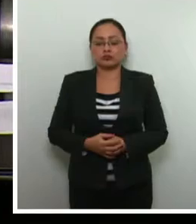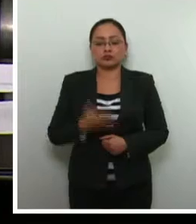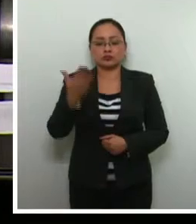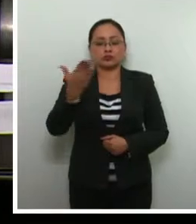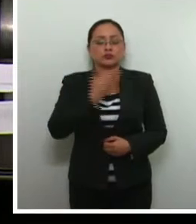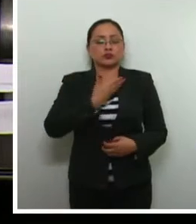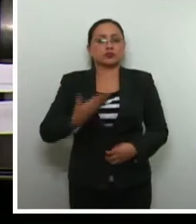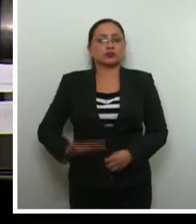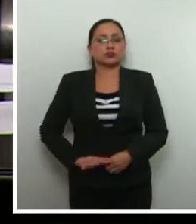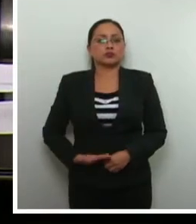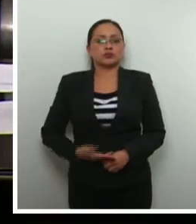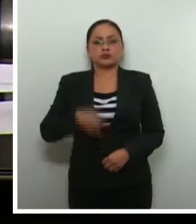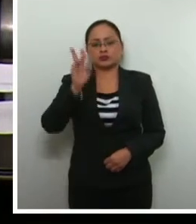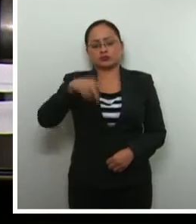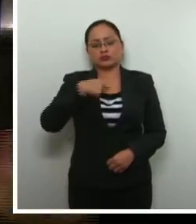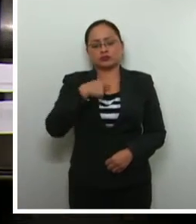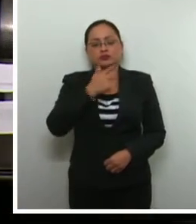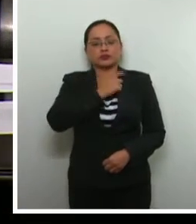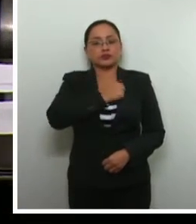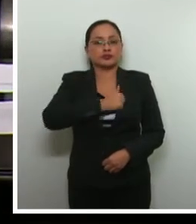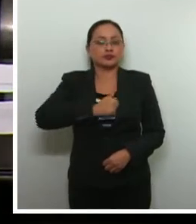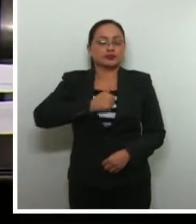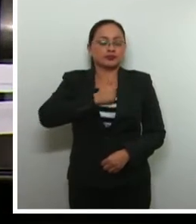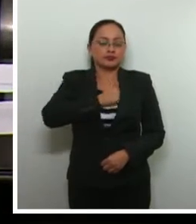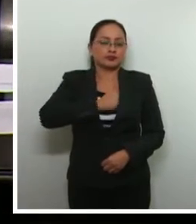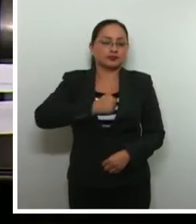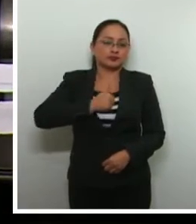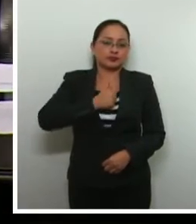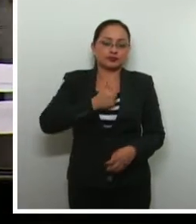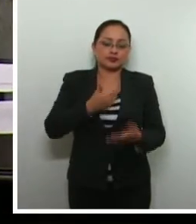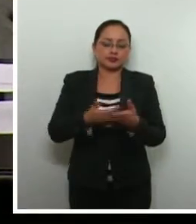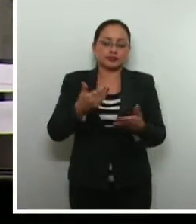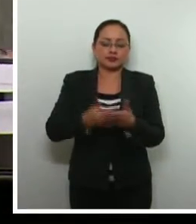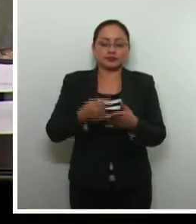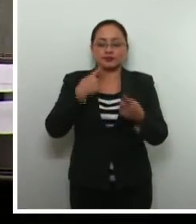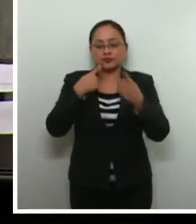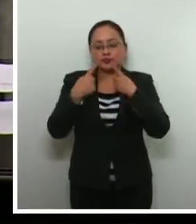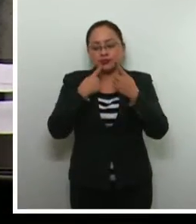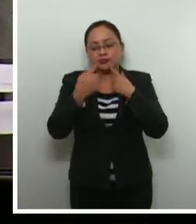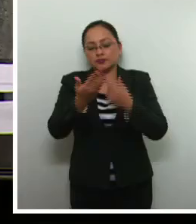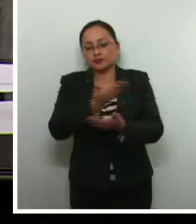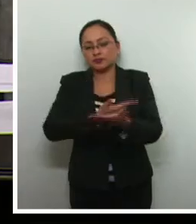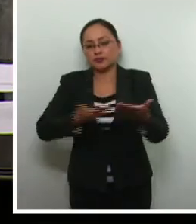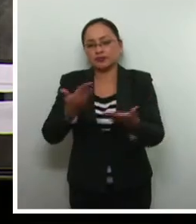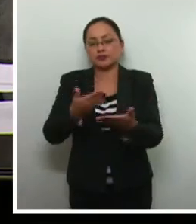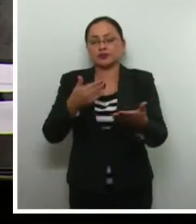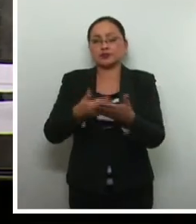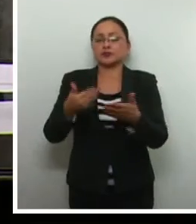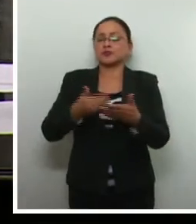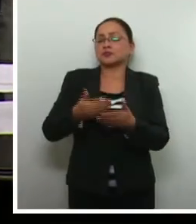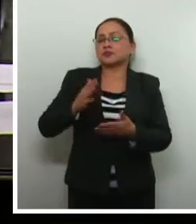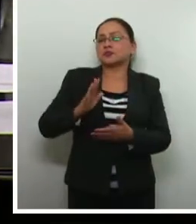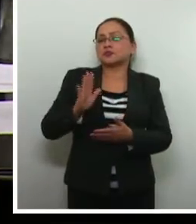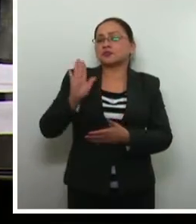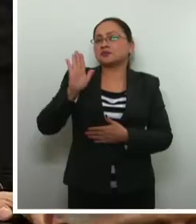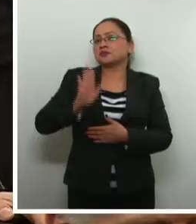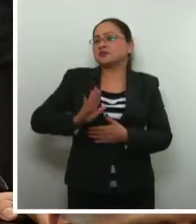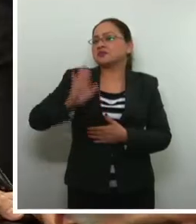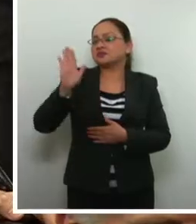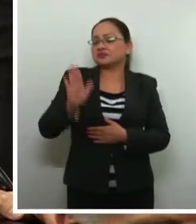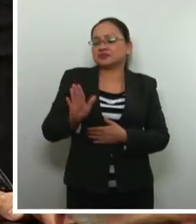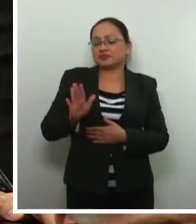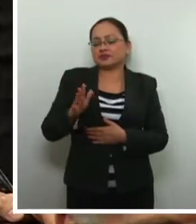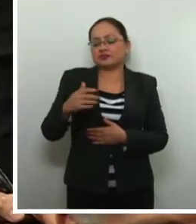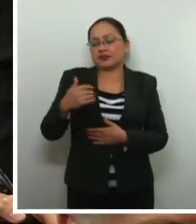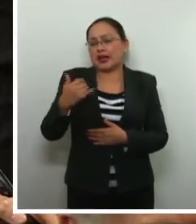Presidente, yo lamento que esta discusión, que parece